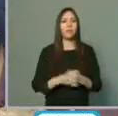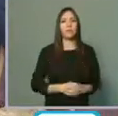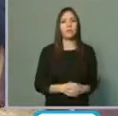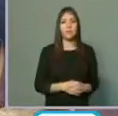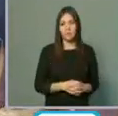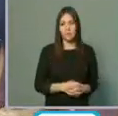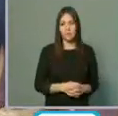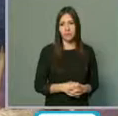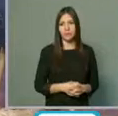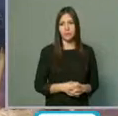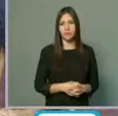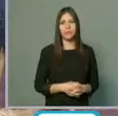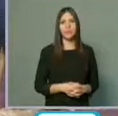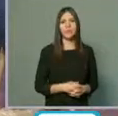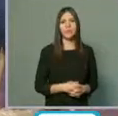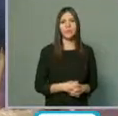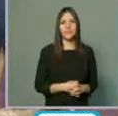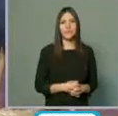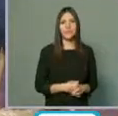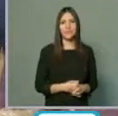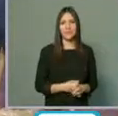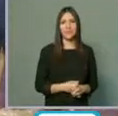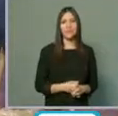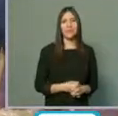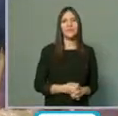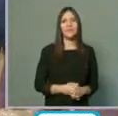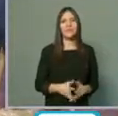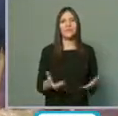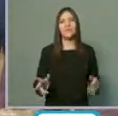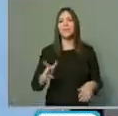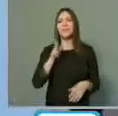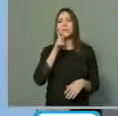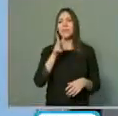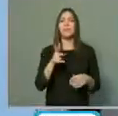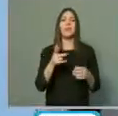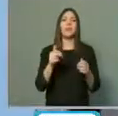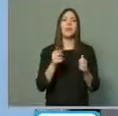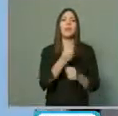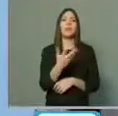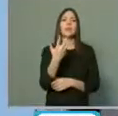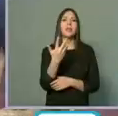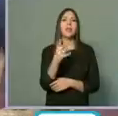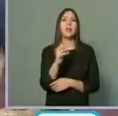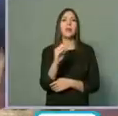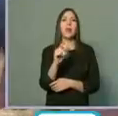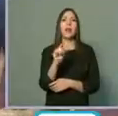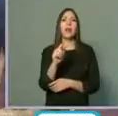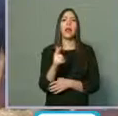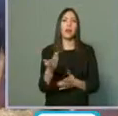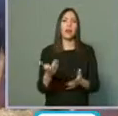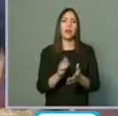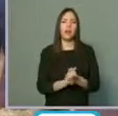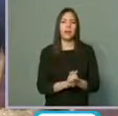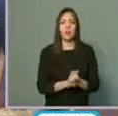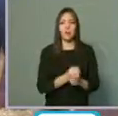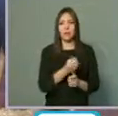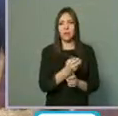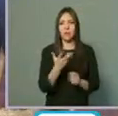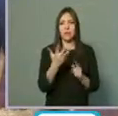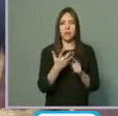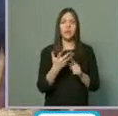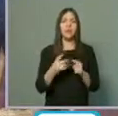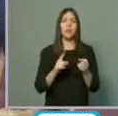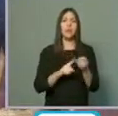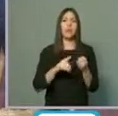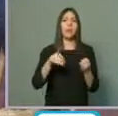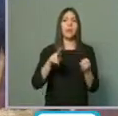¿no? Vamos a ablandarlo. Oye, palabras con 5 vocales. A ver, no sé. O sea, con todas las vocales. Ajá,